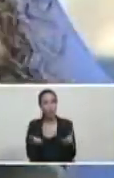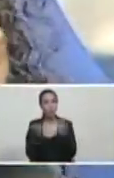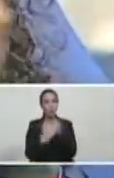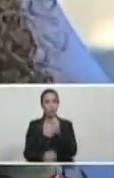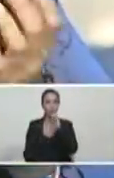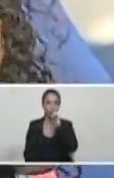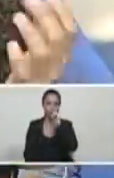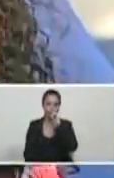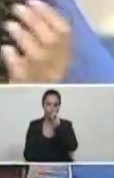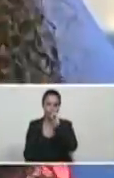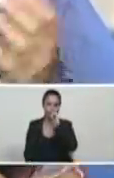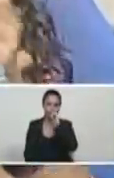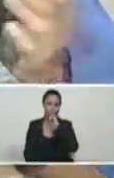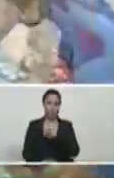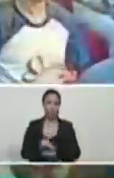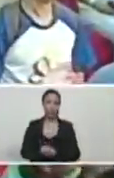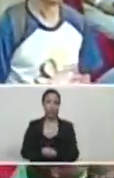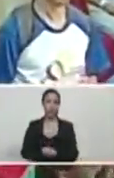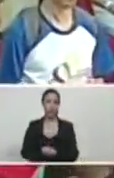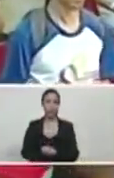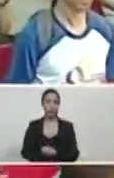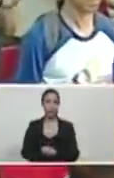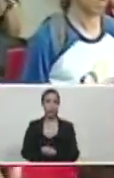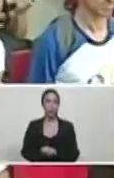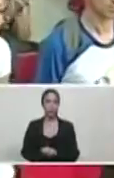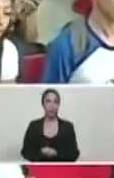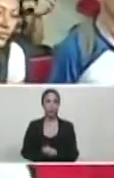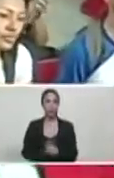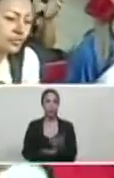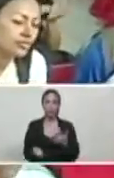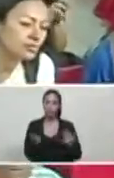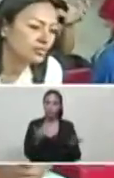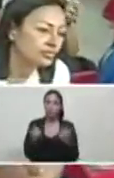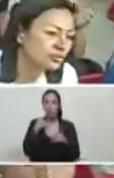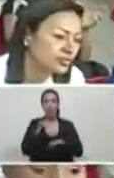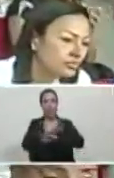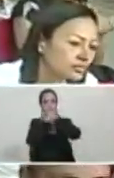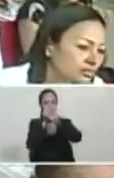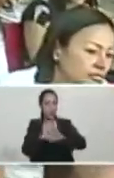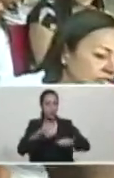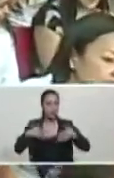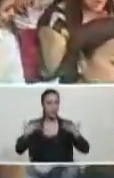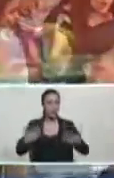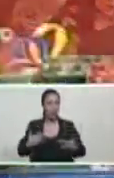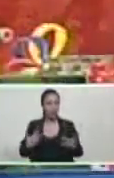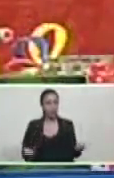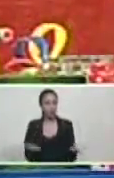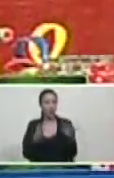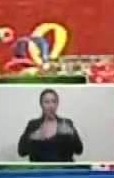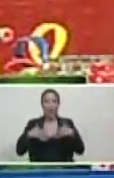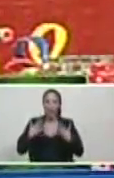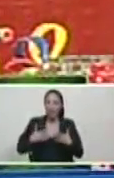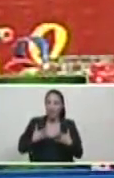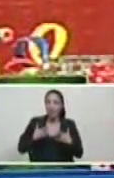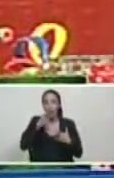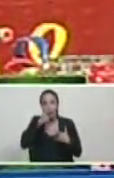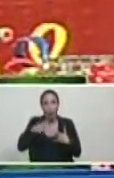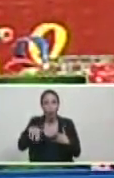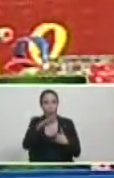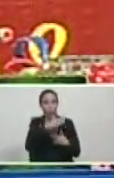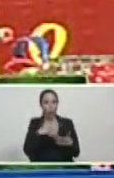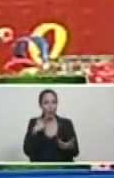de un movimiento por la paz y la vida que recoja la diversidad de los movimientos sociales para construir la